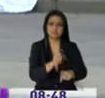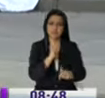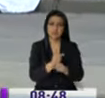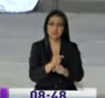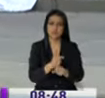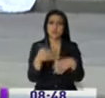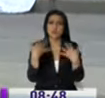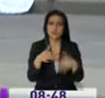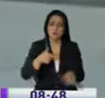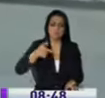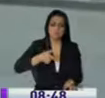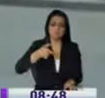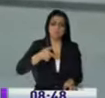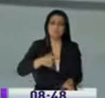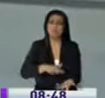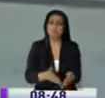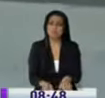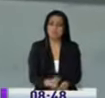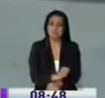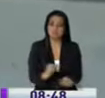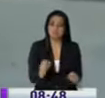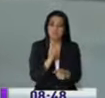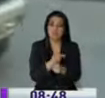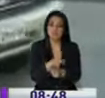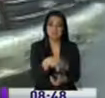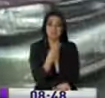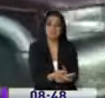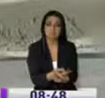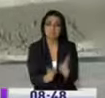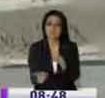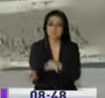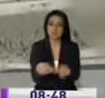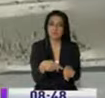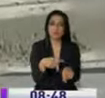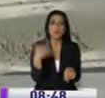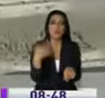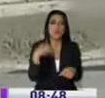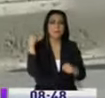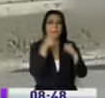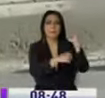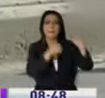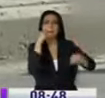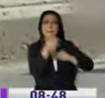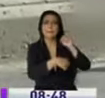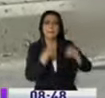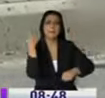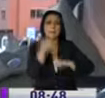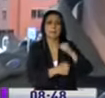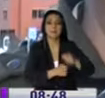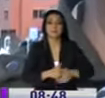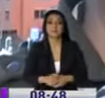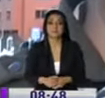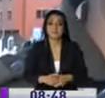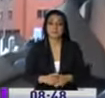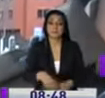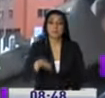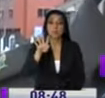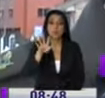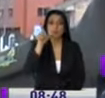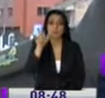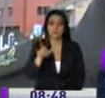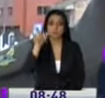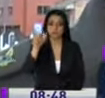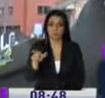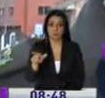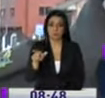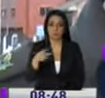los cuatro tiros. Entonces cayó al suelo y la gente cayó a darle golpe, palo ahí. Cuatro personas.